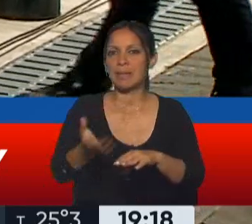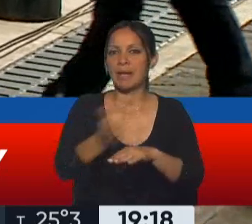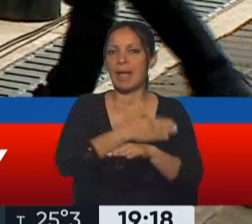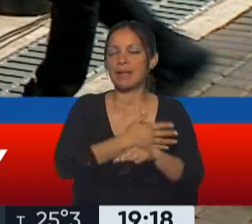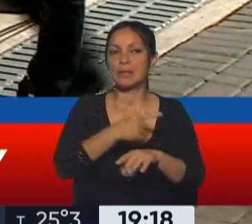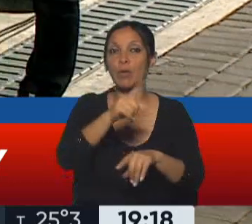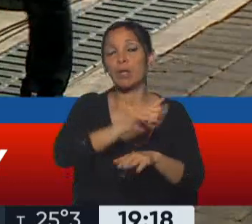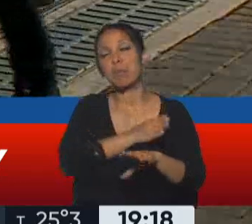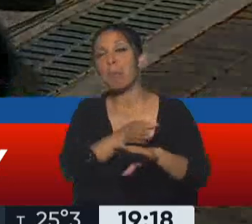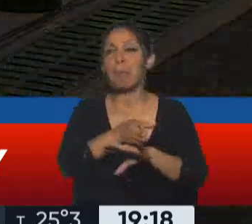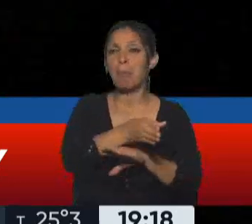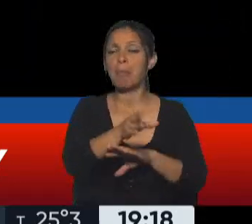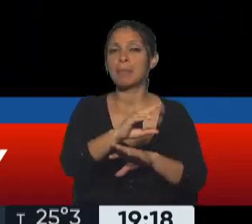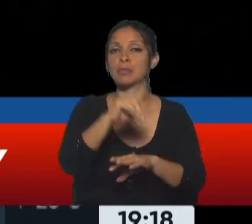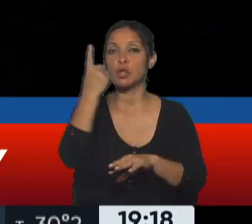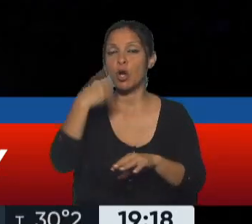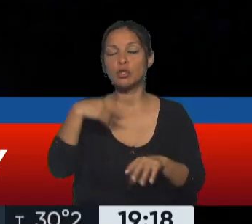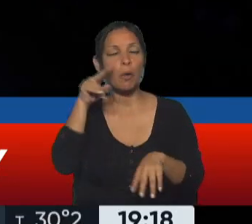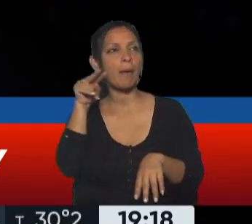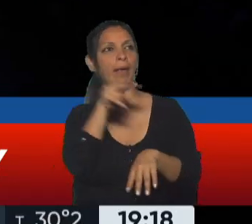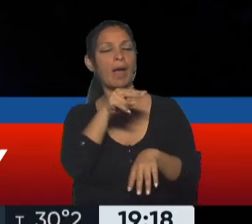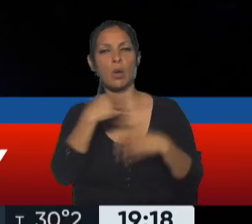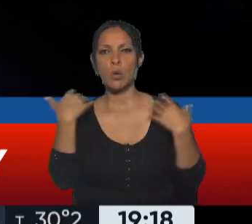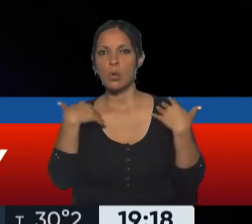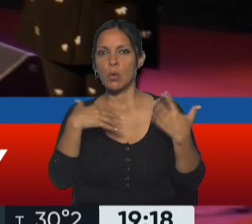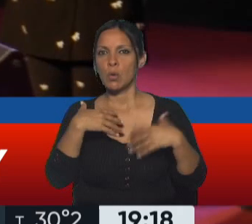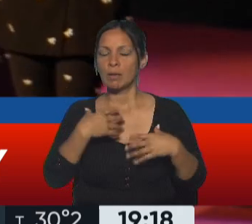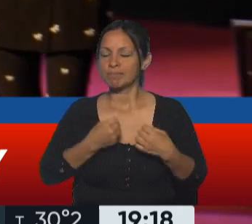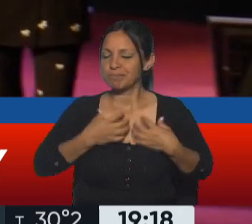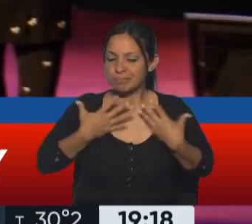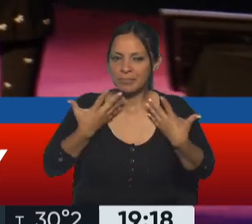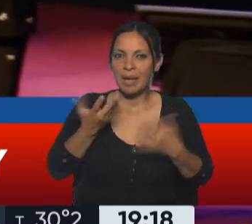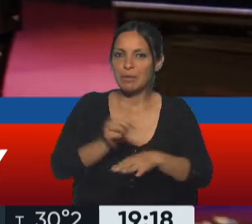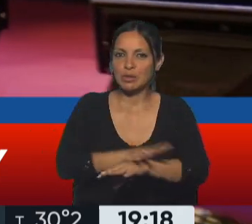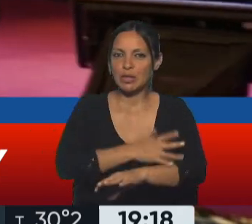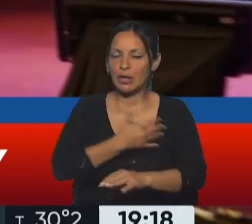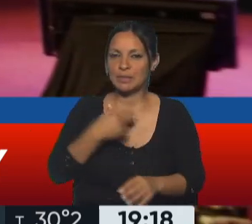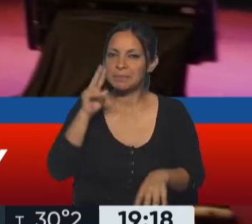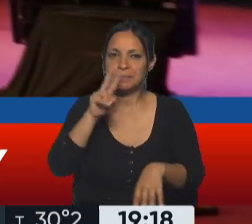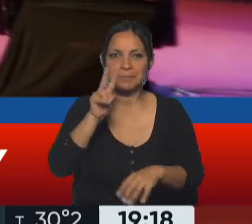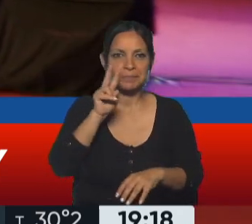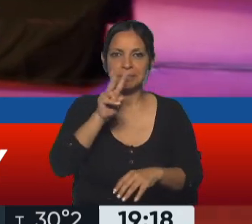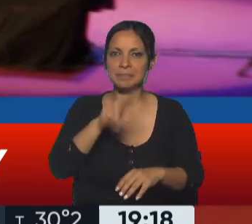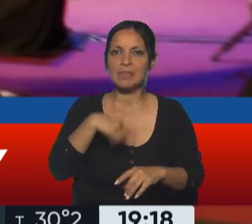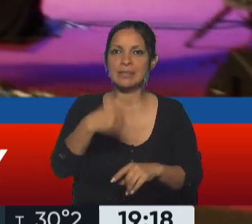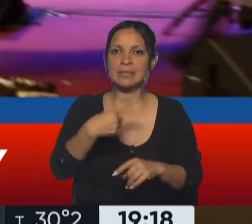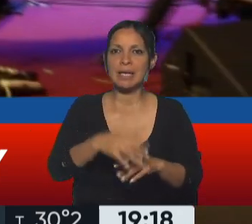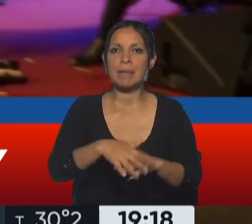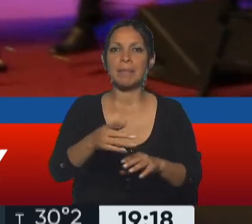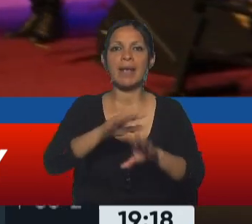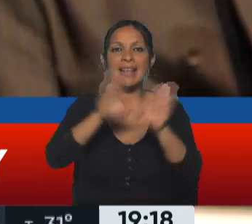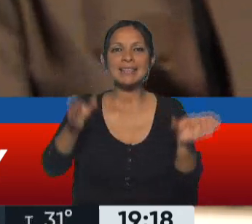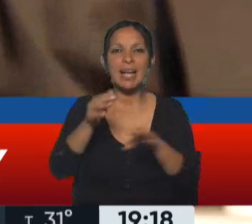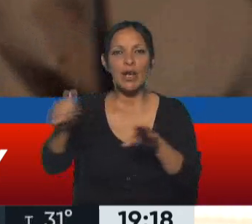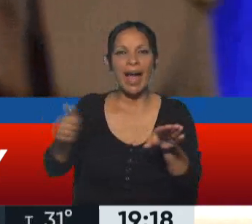y yo era el único momento que lo podía ver desde afuera y era muy emocionante poder estar atrás del escenario